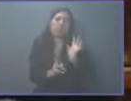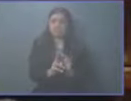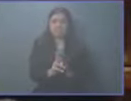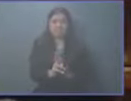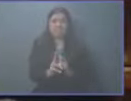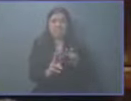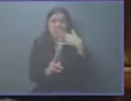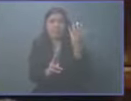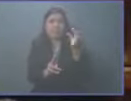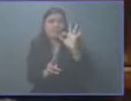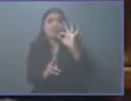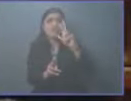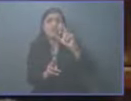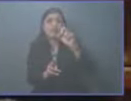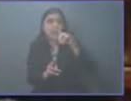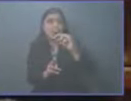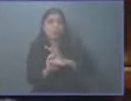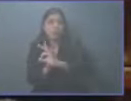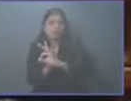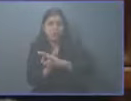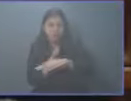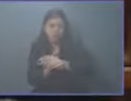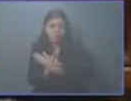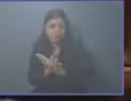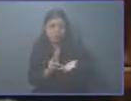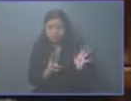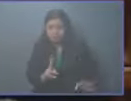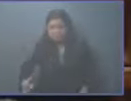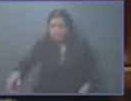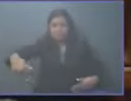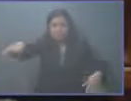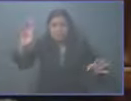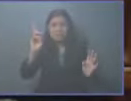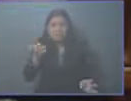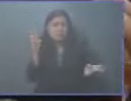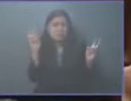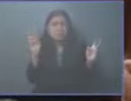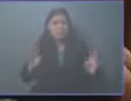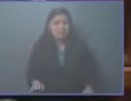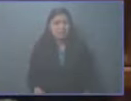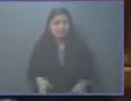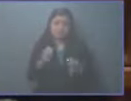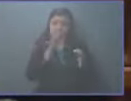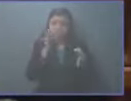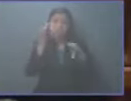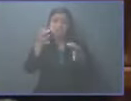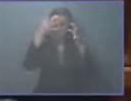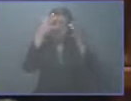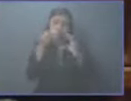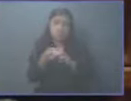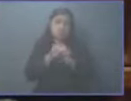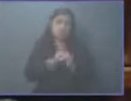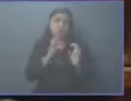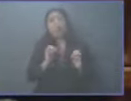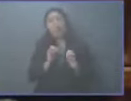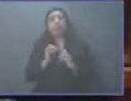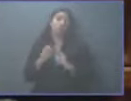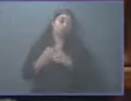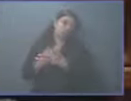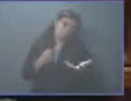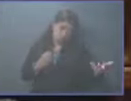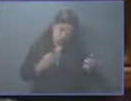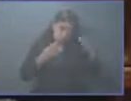enfrentar la justicia de manera ordinaria. Llegamos al mismo punto con la renuncia o con el desafuero, que es